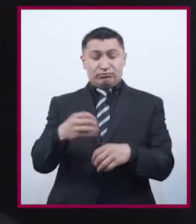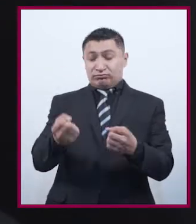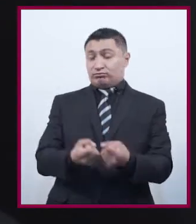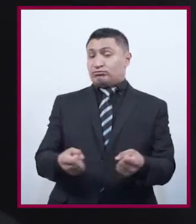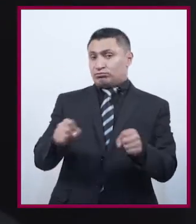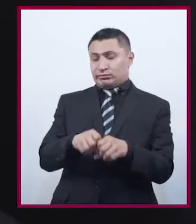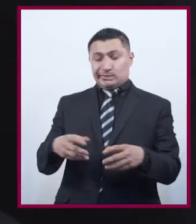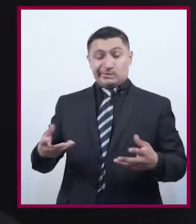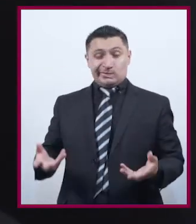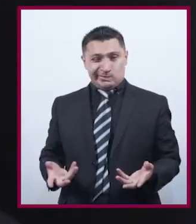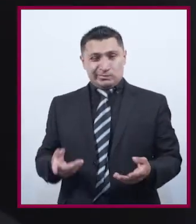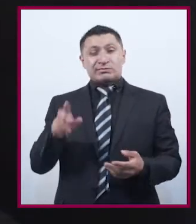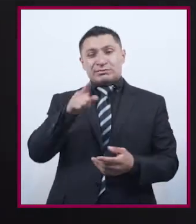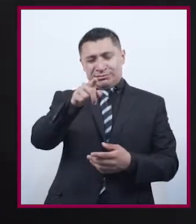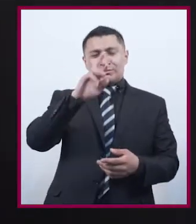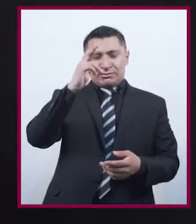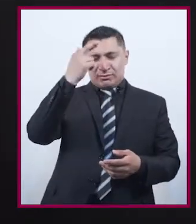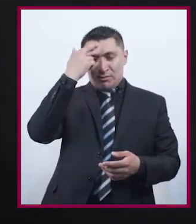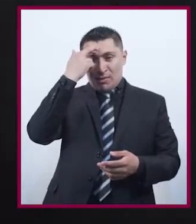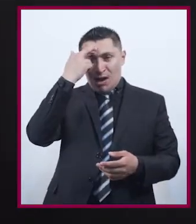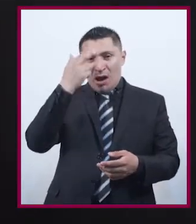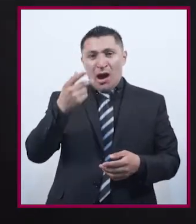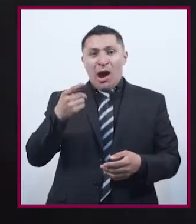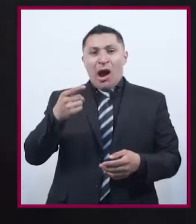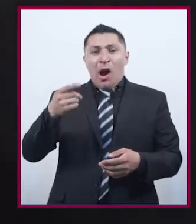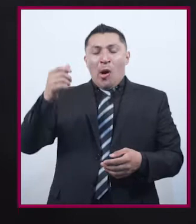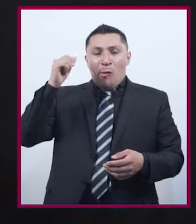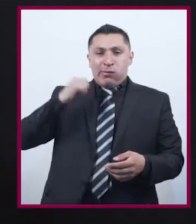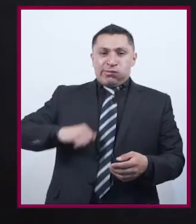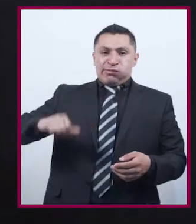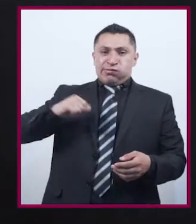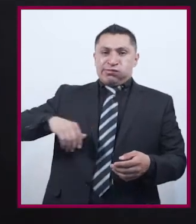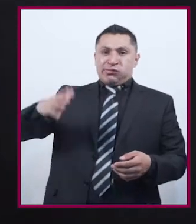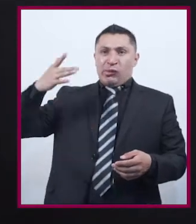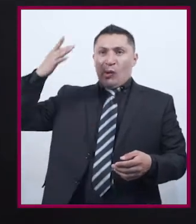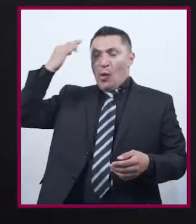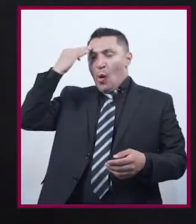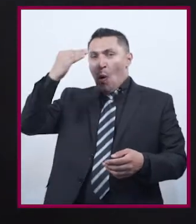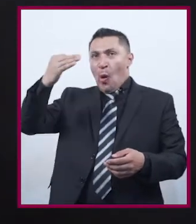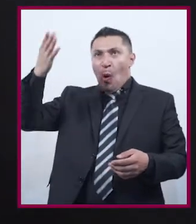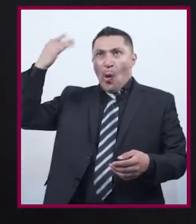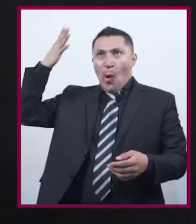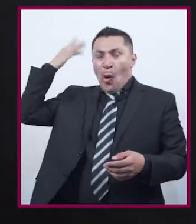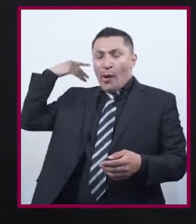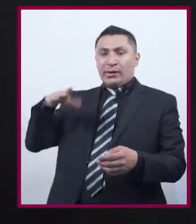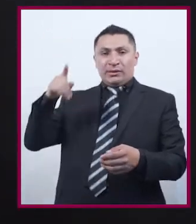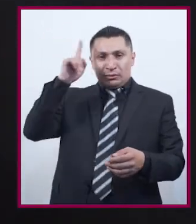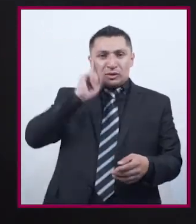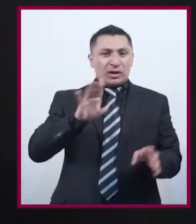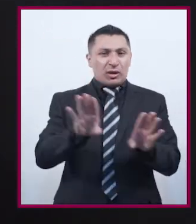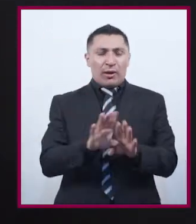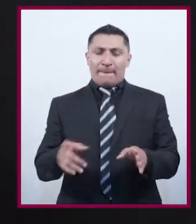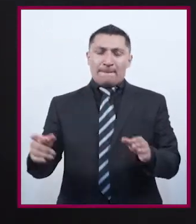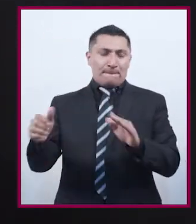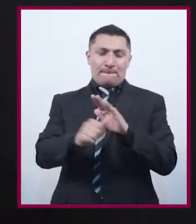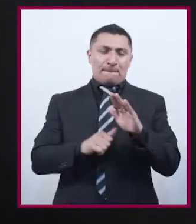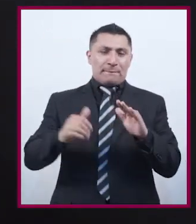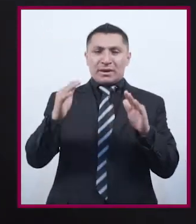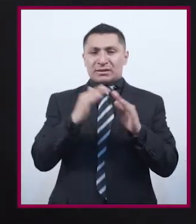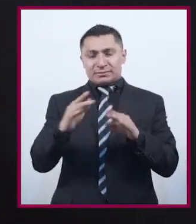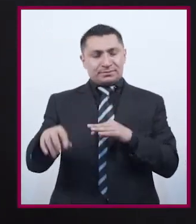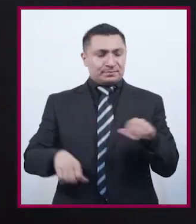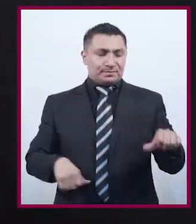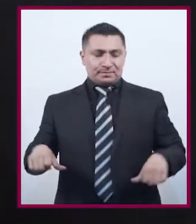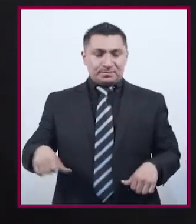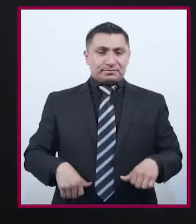sociedad. Recordemos, por aquellas épocas, las mujeres prácticamente estaban confinadas a las tareas domésticas y